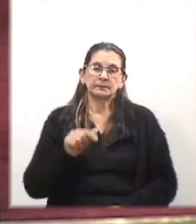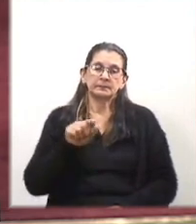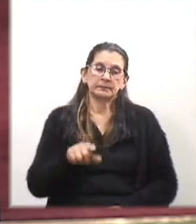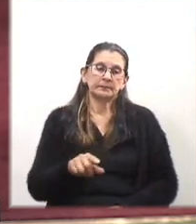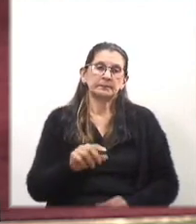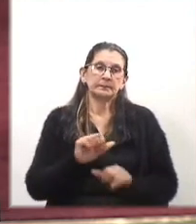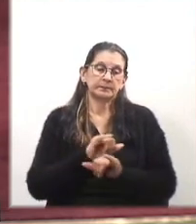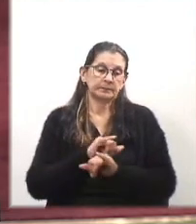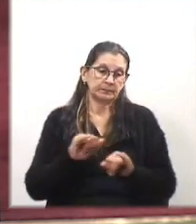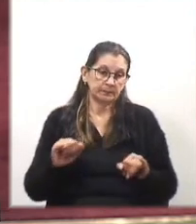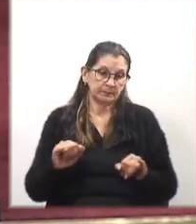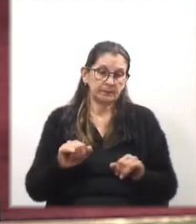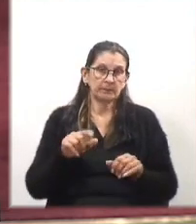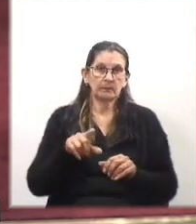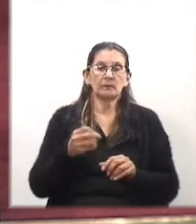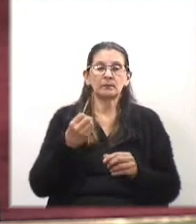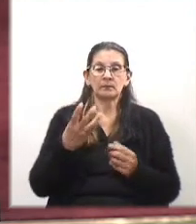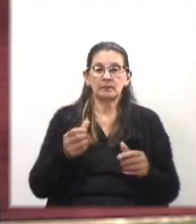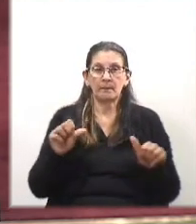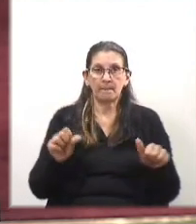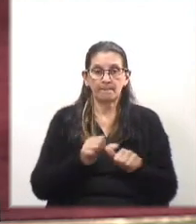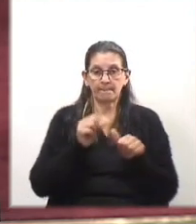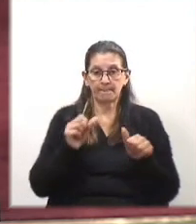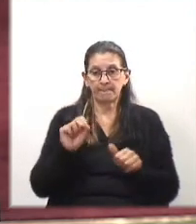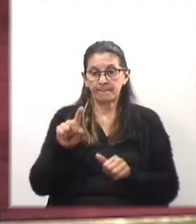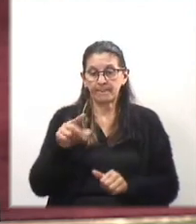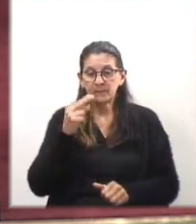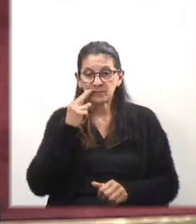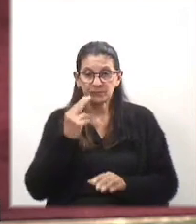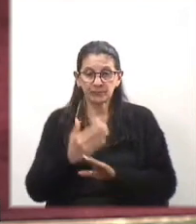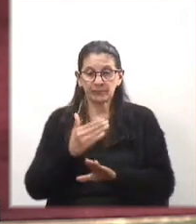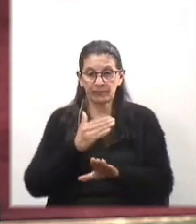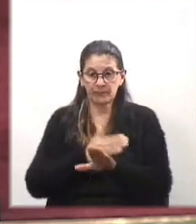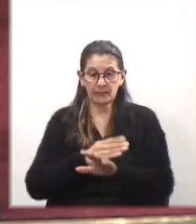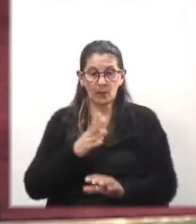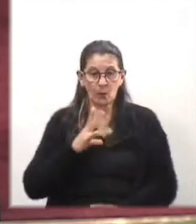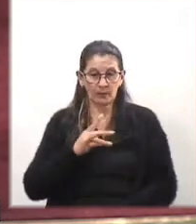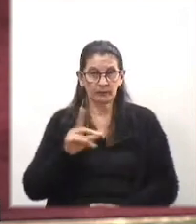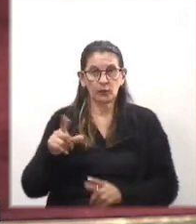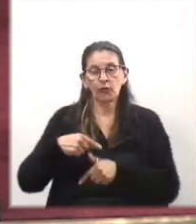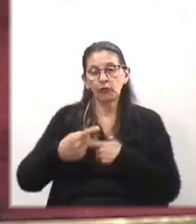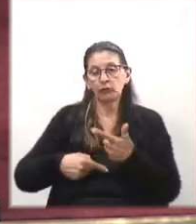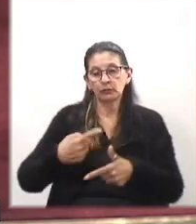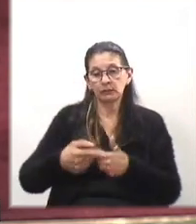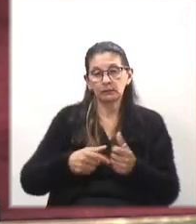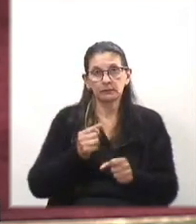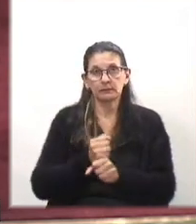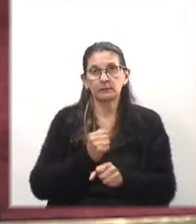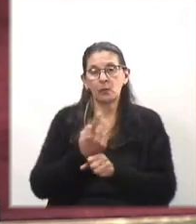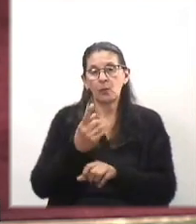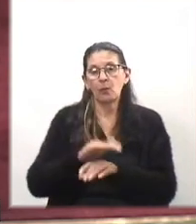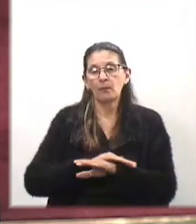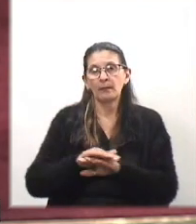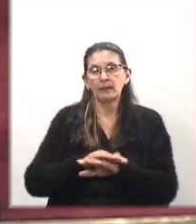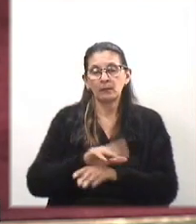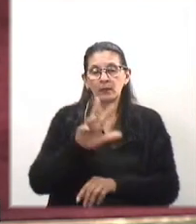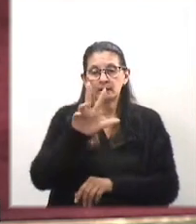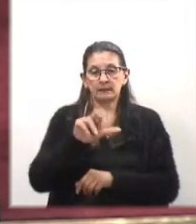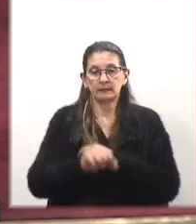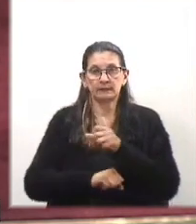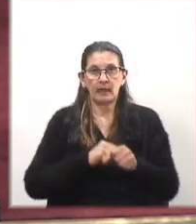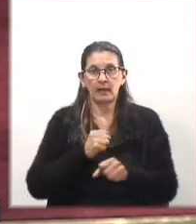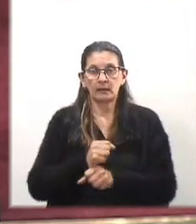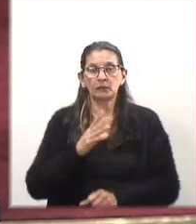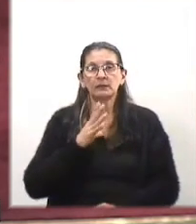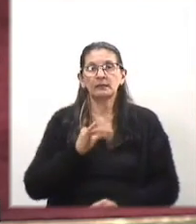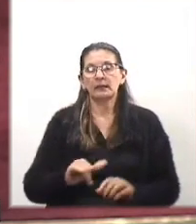cesará cuando el afiliado, luego de haber configurado causal jubilatorio, continúe en ejercicio como un mínimo de un periodo de 3 años y